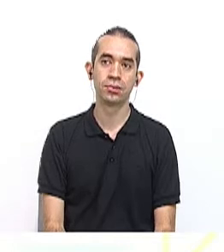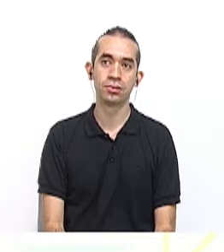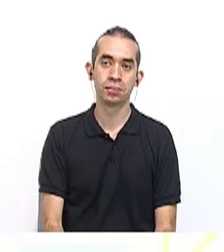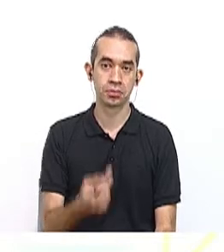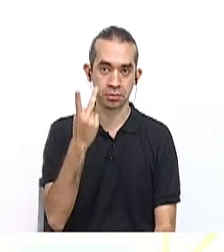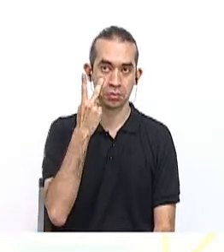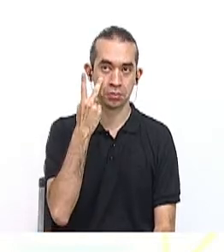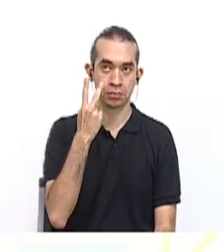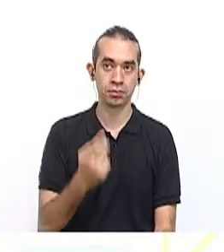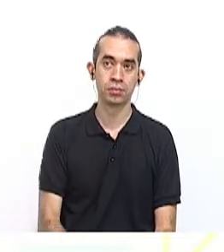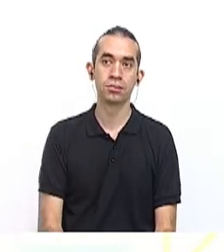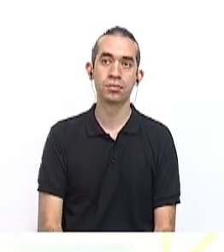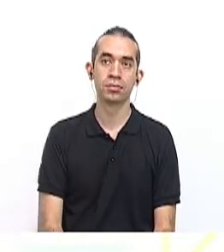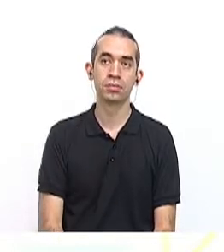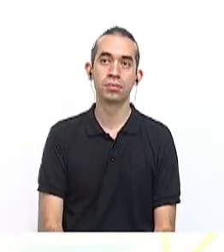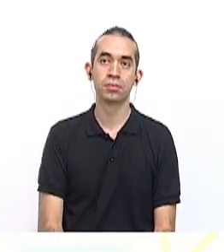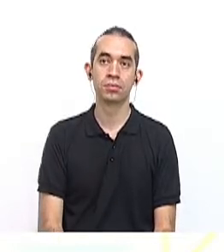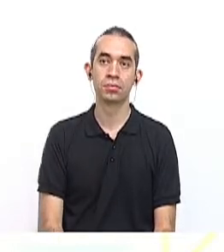Veamos.